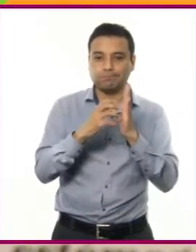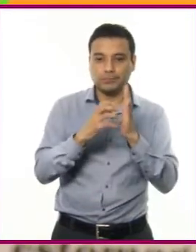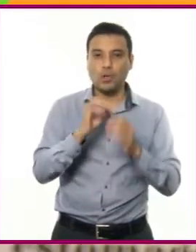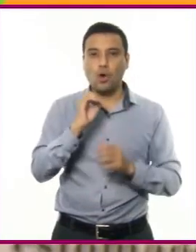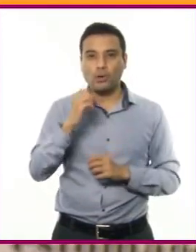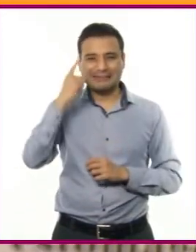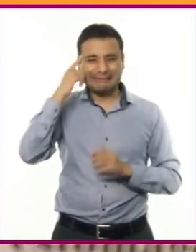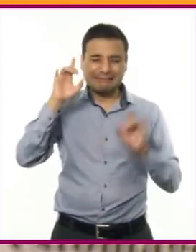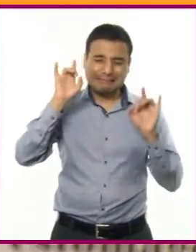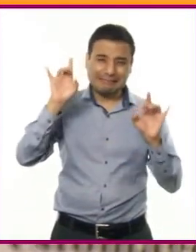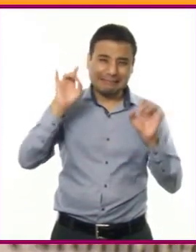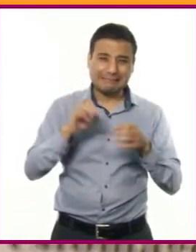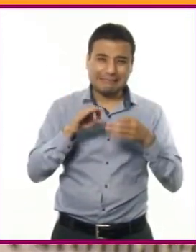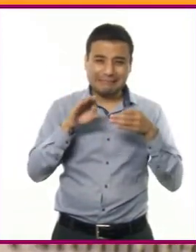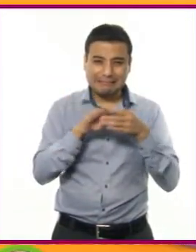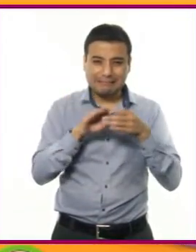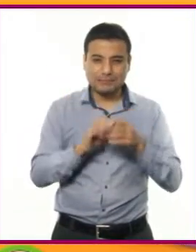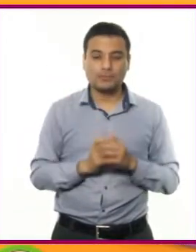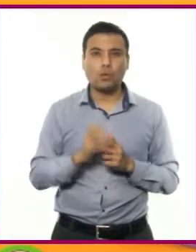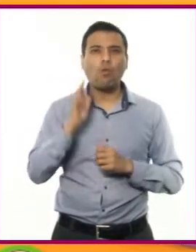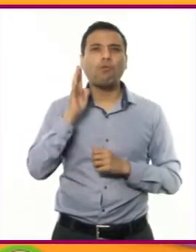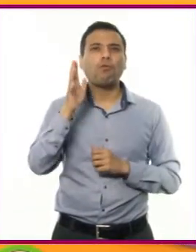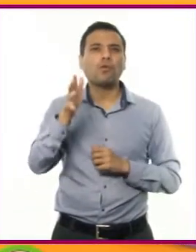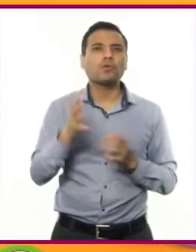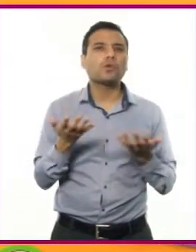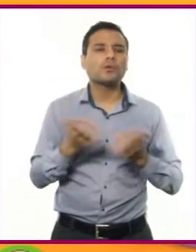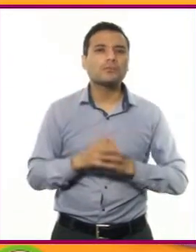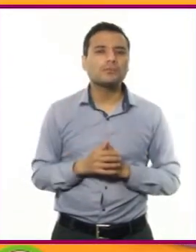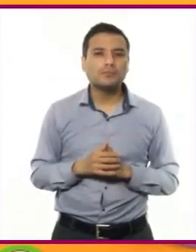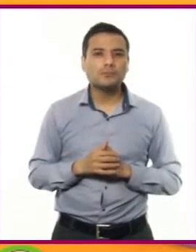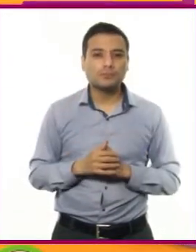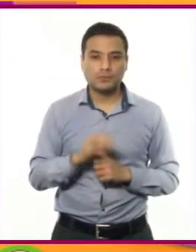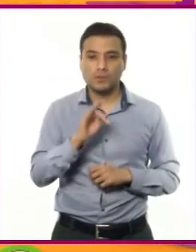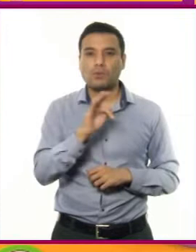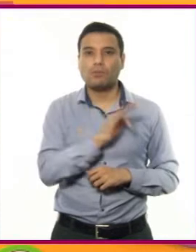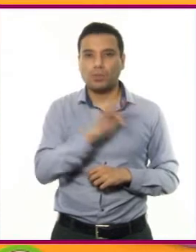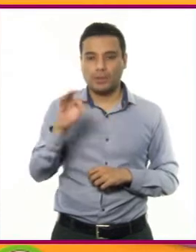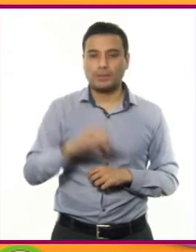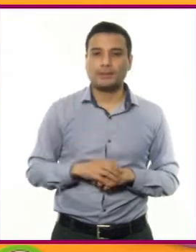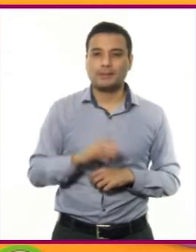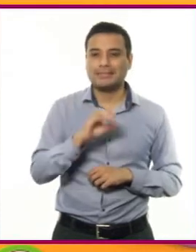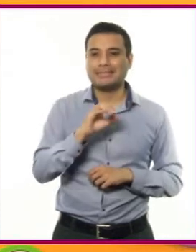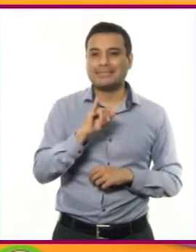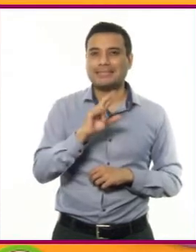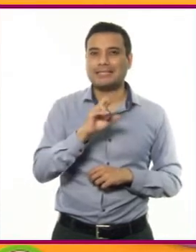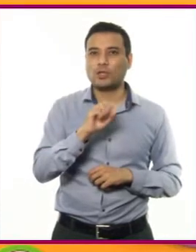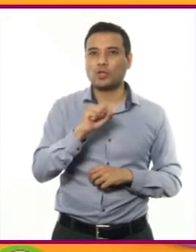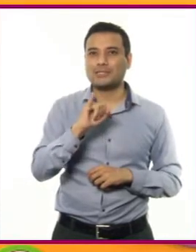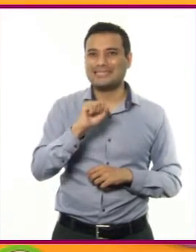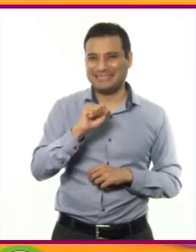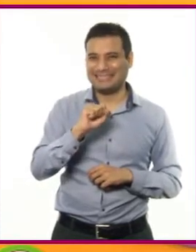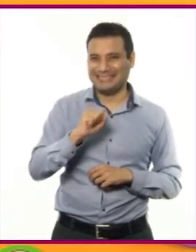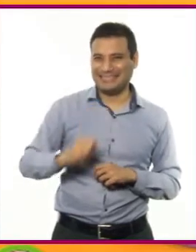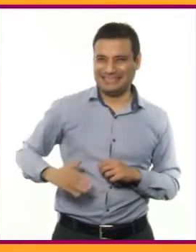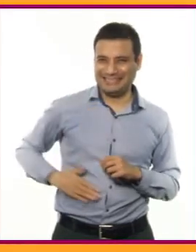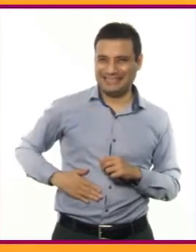de cabeza. Y a largo plazo puede ocasionar cirrosis hepática y algunos tipos de